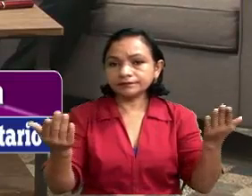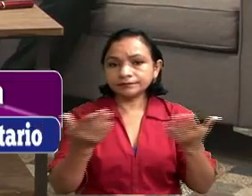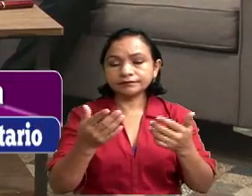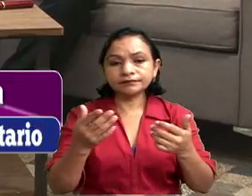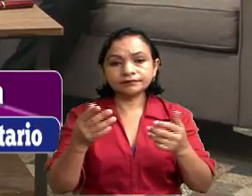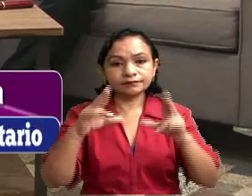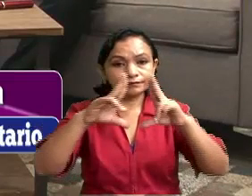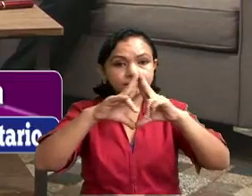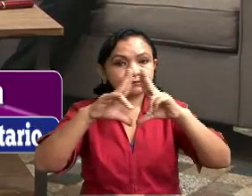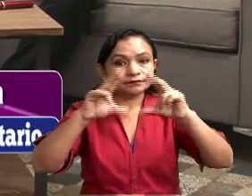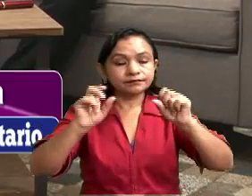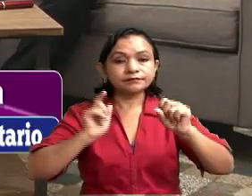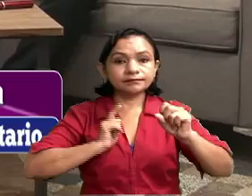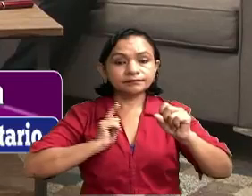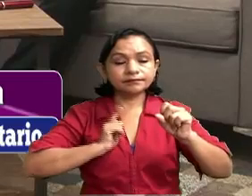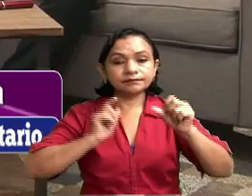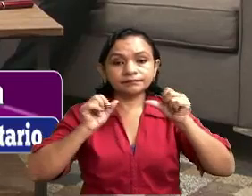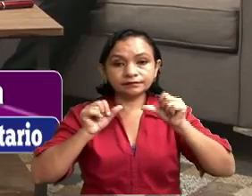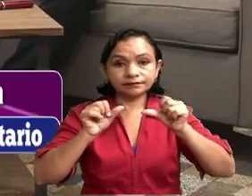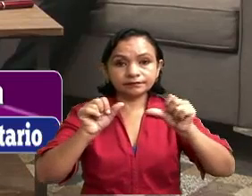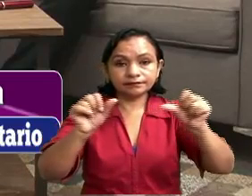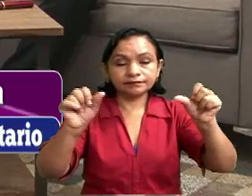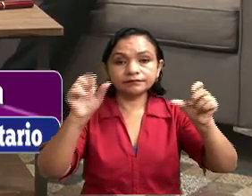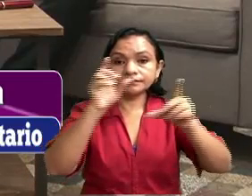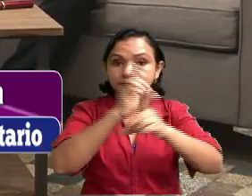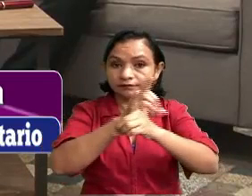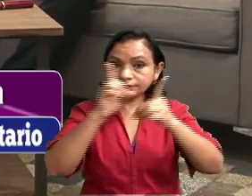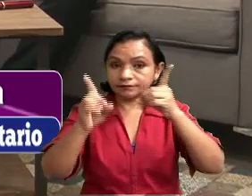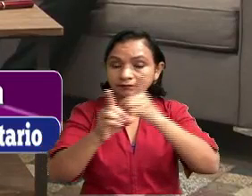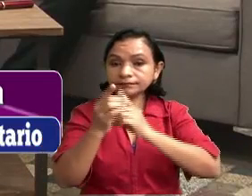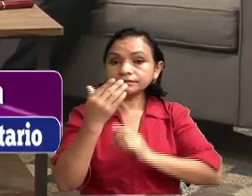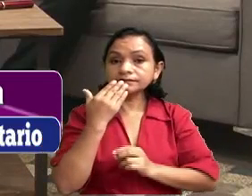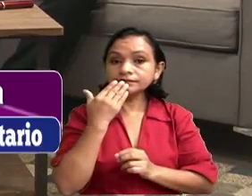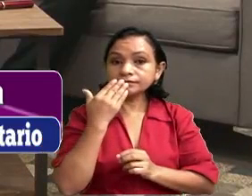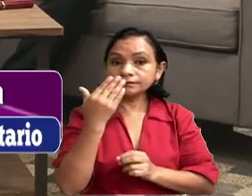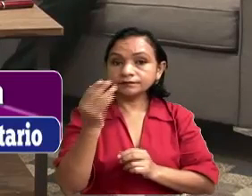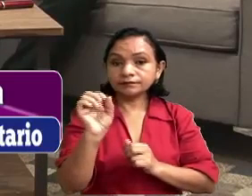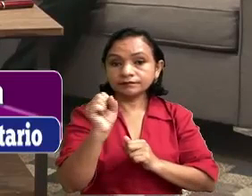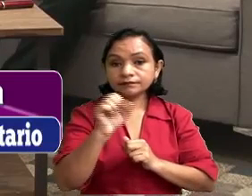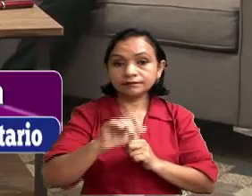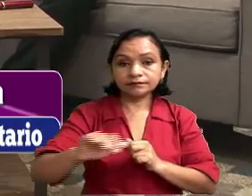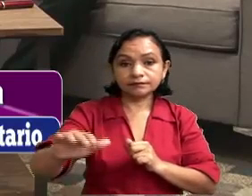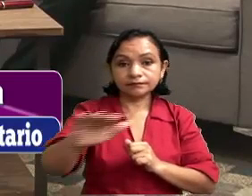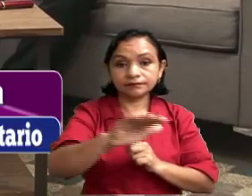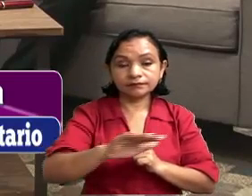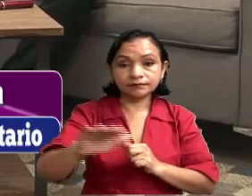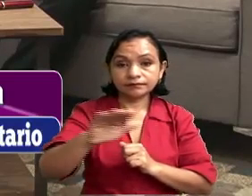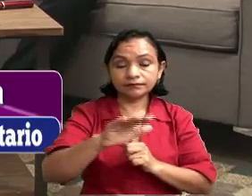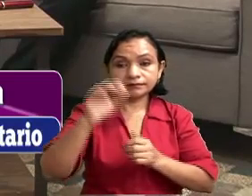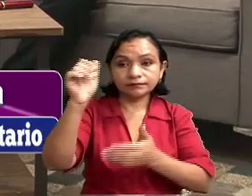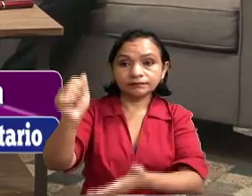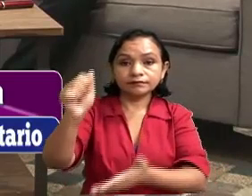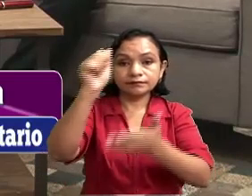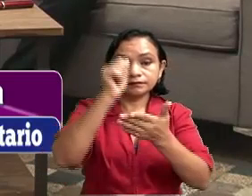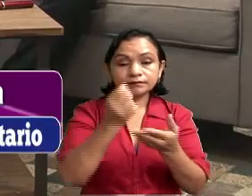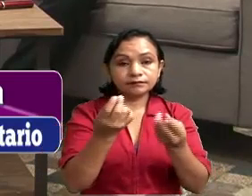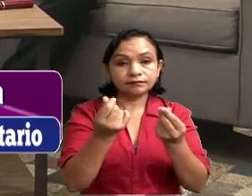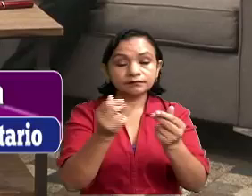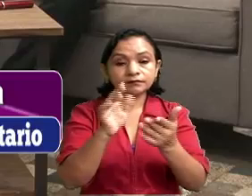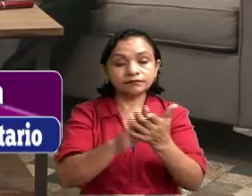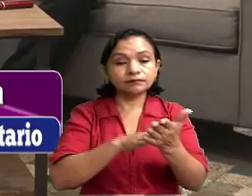nuestro país tenía que seguir garantizando el bienestar social, garantizando la inversión en los programas